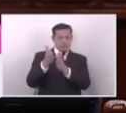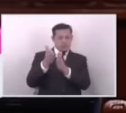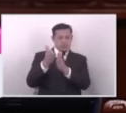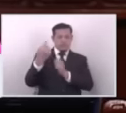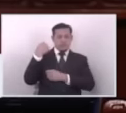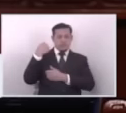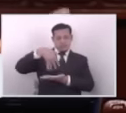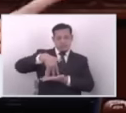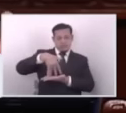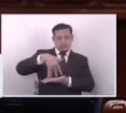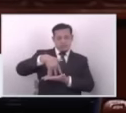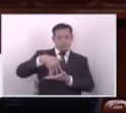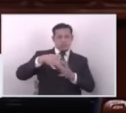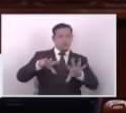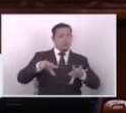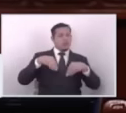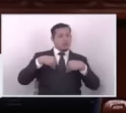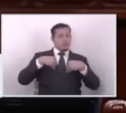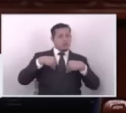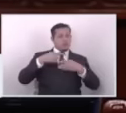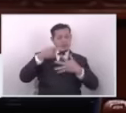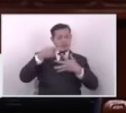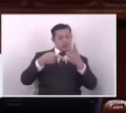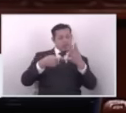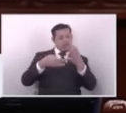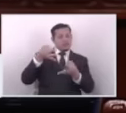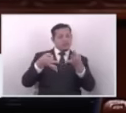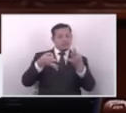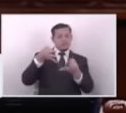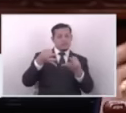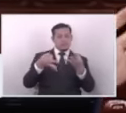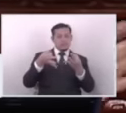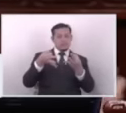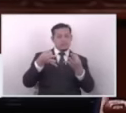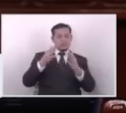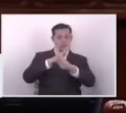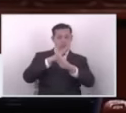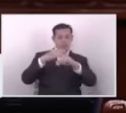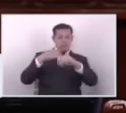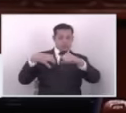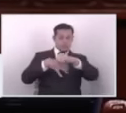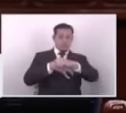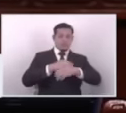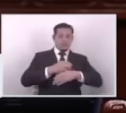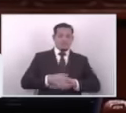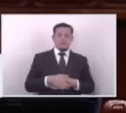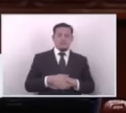a la población, han aprobado una ley que protege la corrupción.